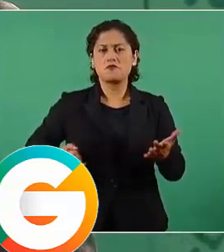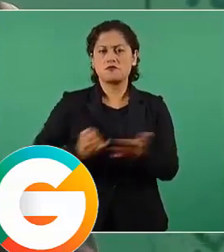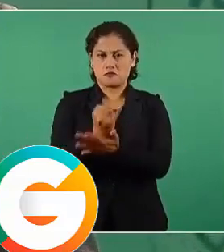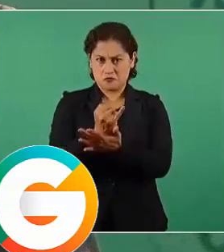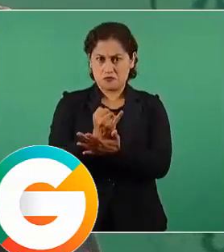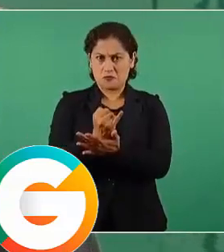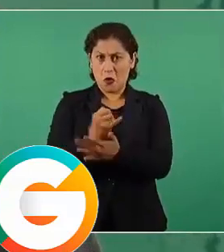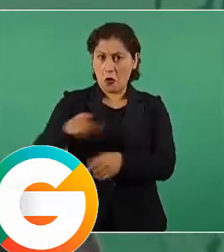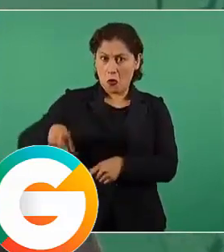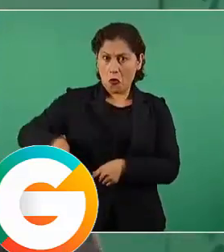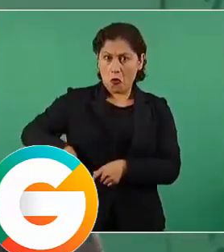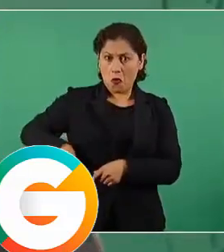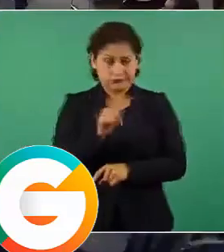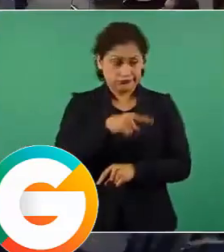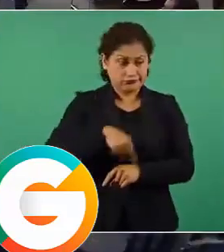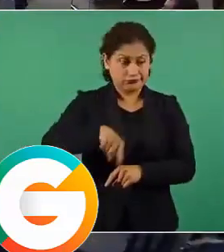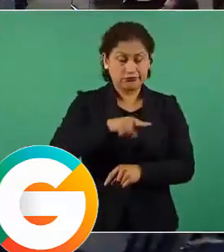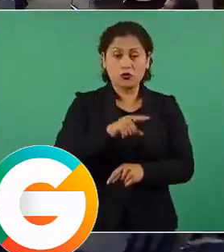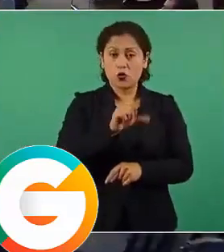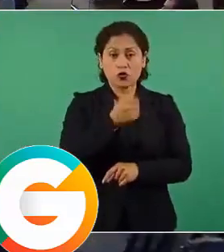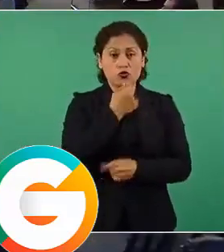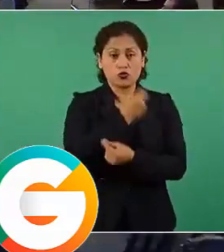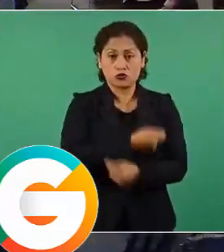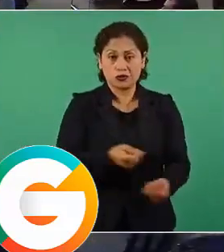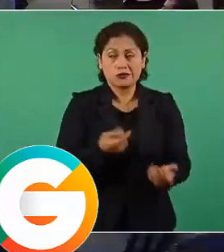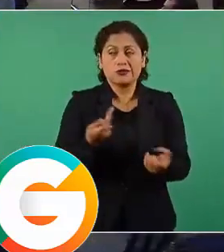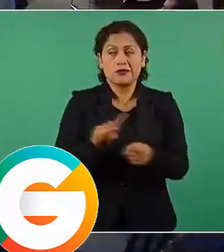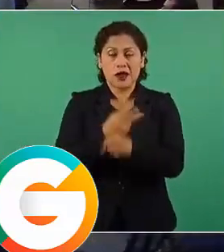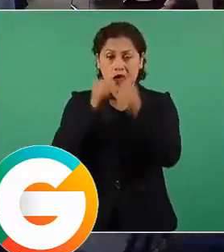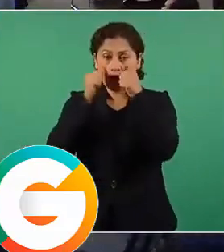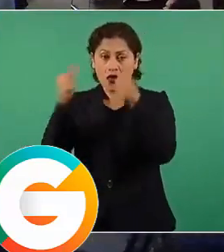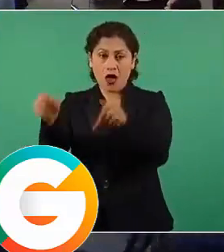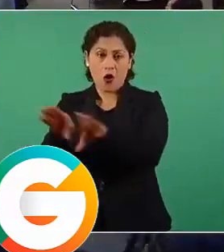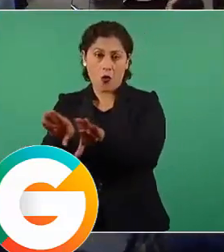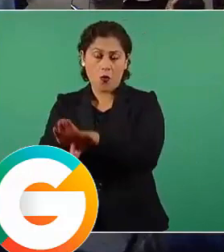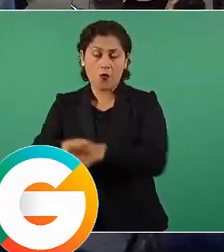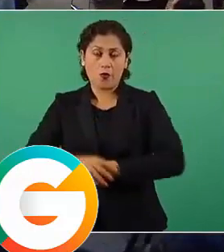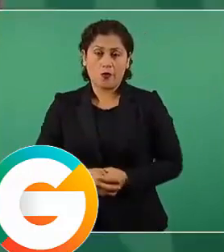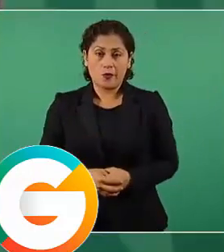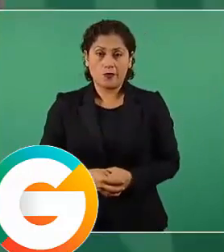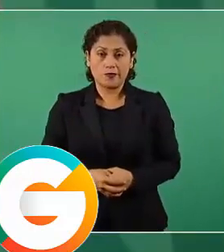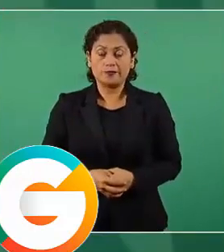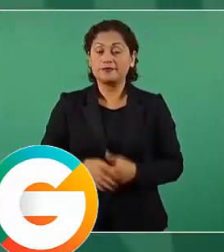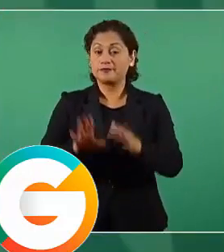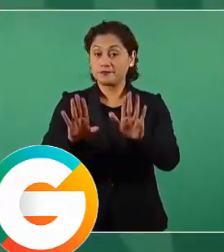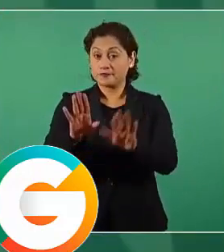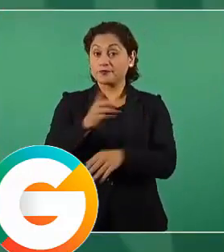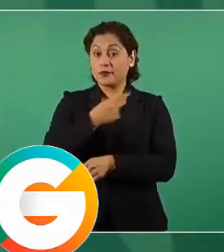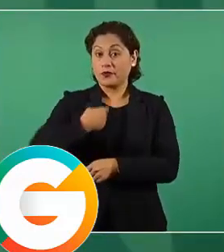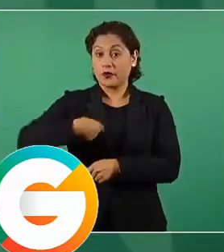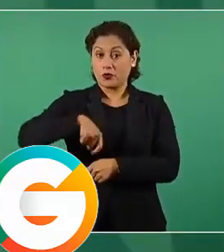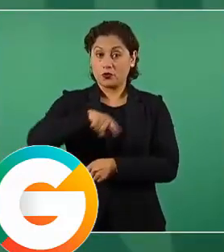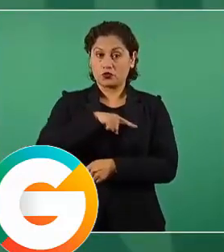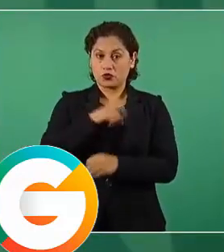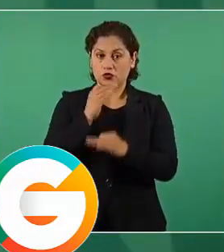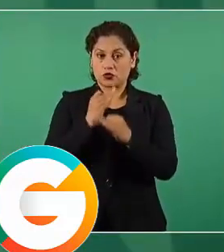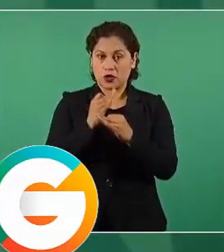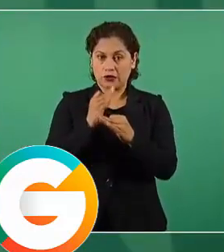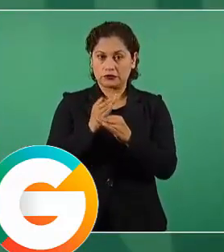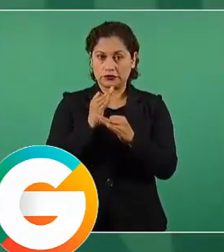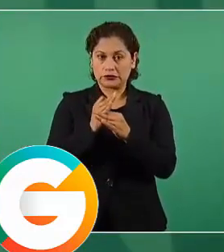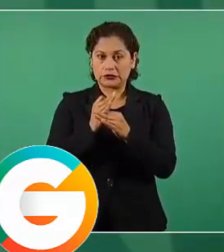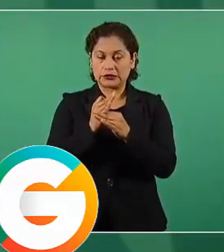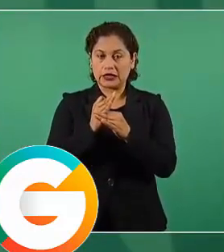de la justicia. Bueno, estamos atendiendo las causas que originan la